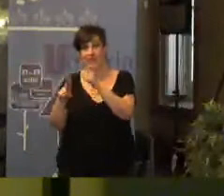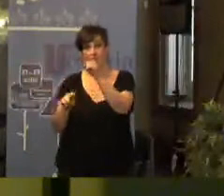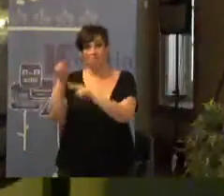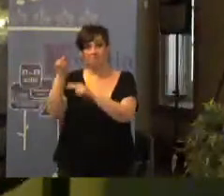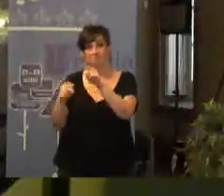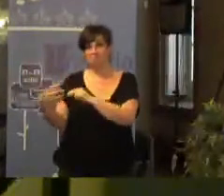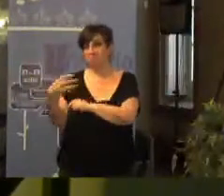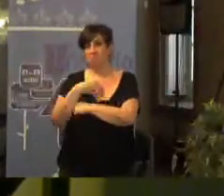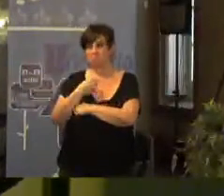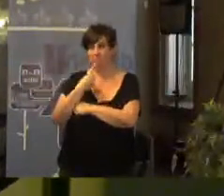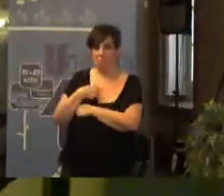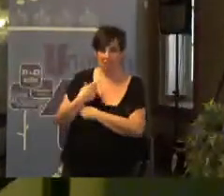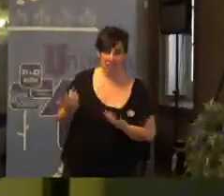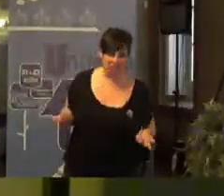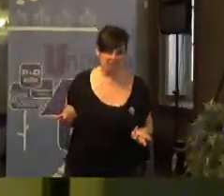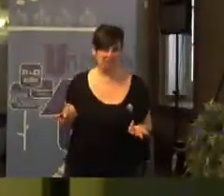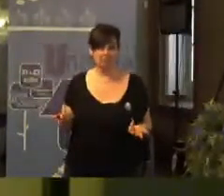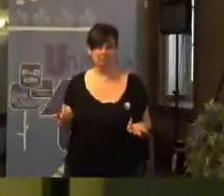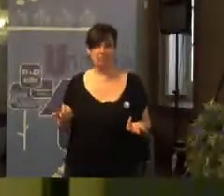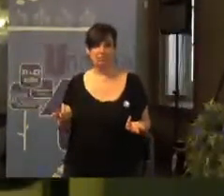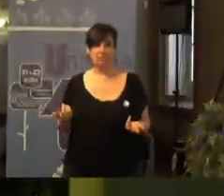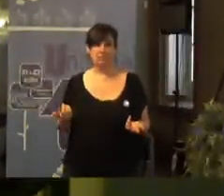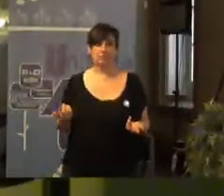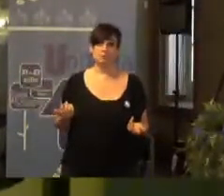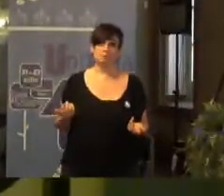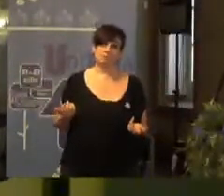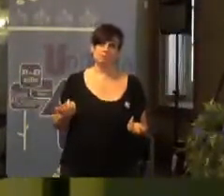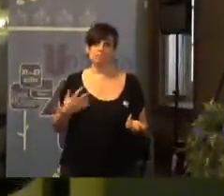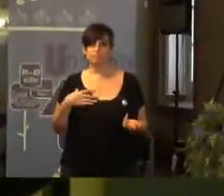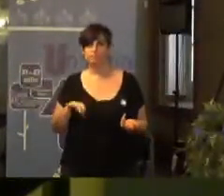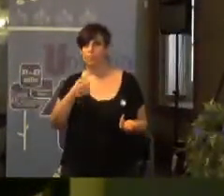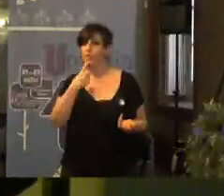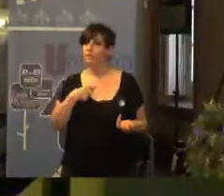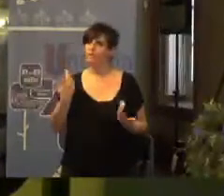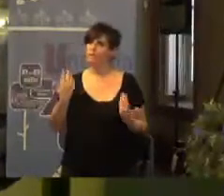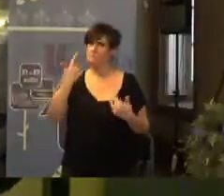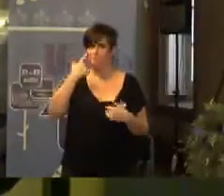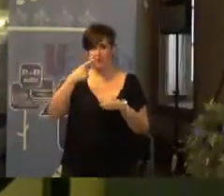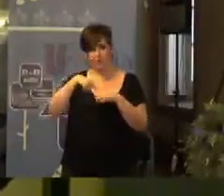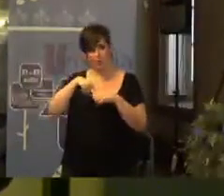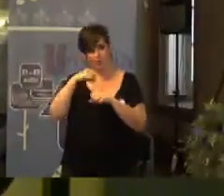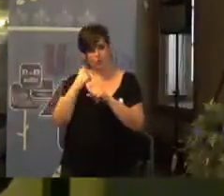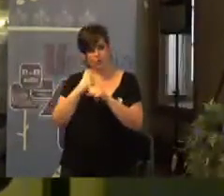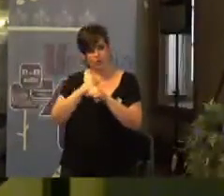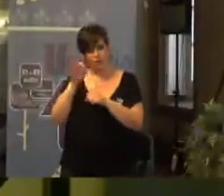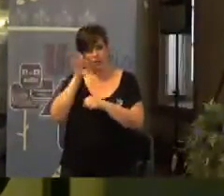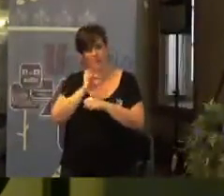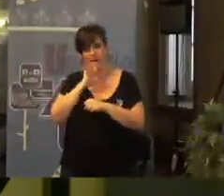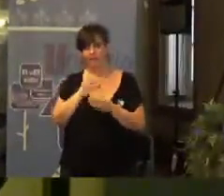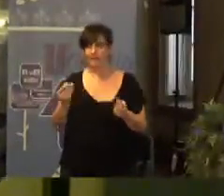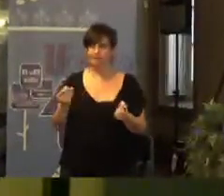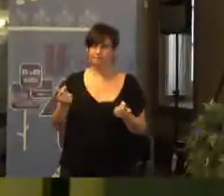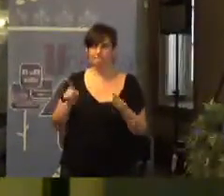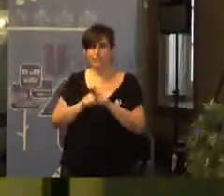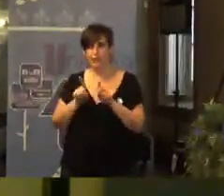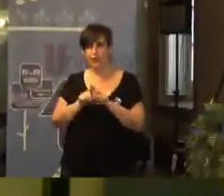donde, que eu digo, e eu digo os meus artigos, logo sempre hai alguén que me di, oye, pero son postos de traballo de Galicia. Entón, hai temas que son moito máis